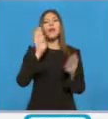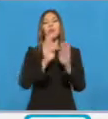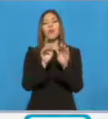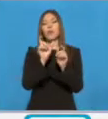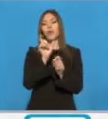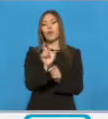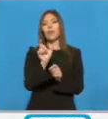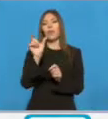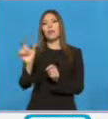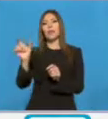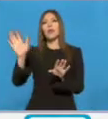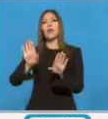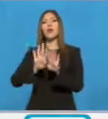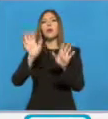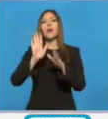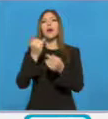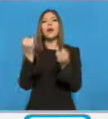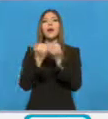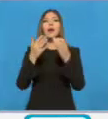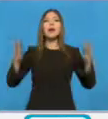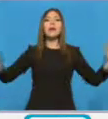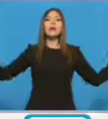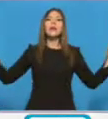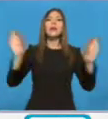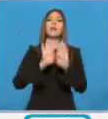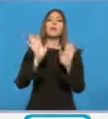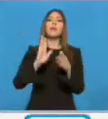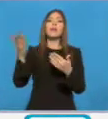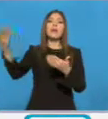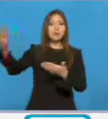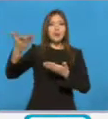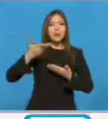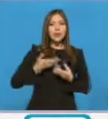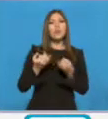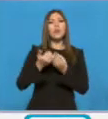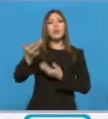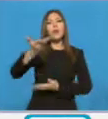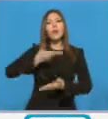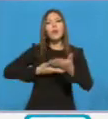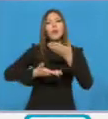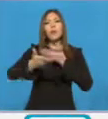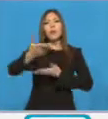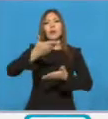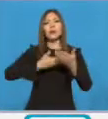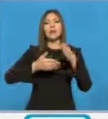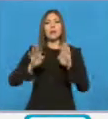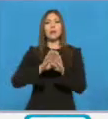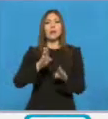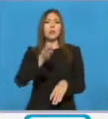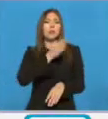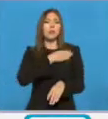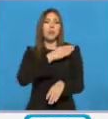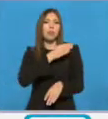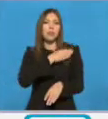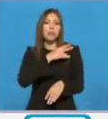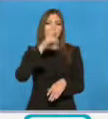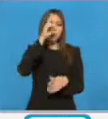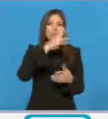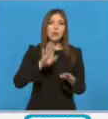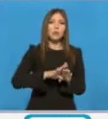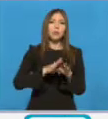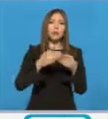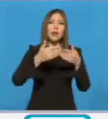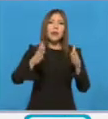brazos abiertos, es una capacidad de recibir y además de compartir De dar. de manera muy generosa, de manera muy